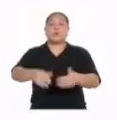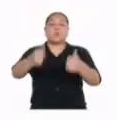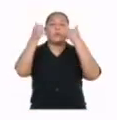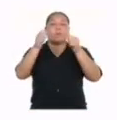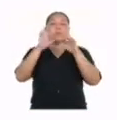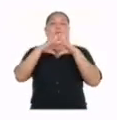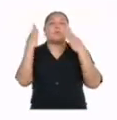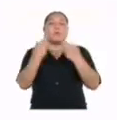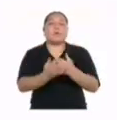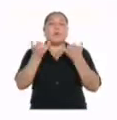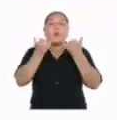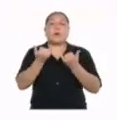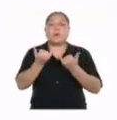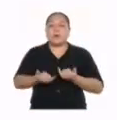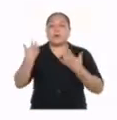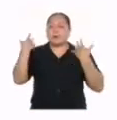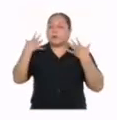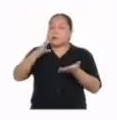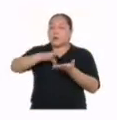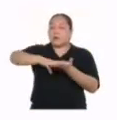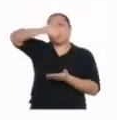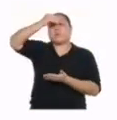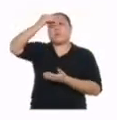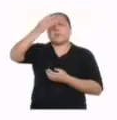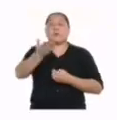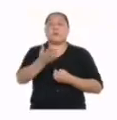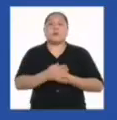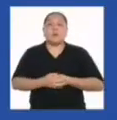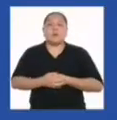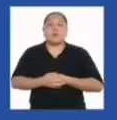muy bien familia, ahora a aprender.